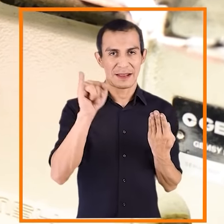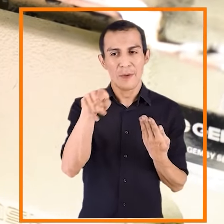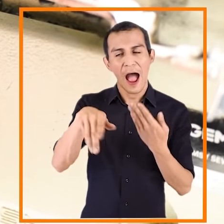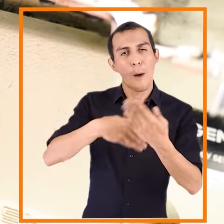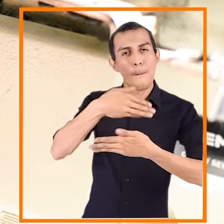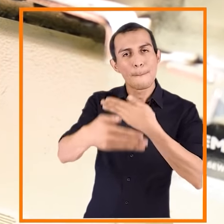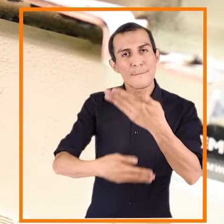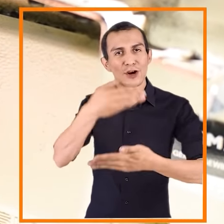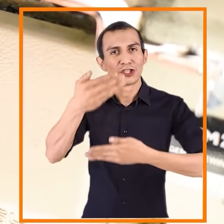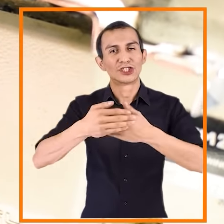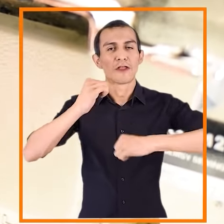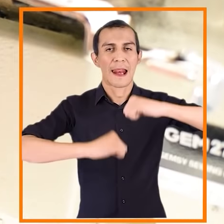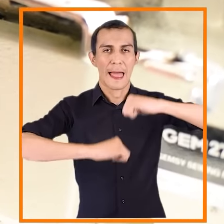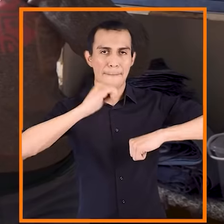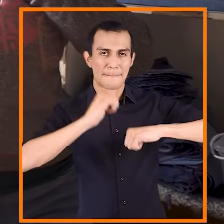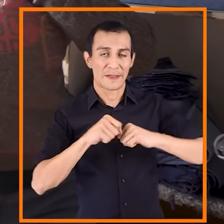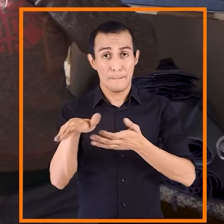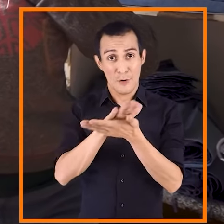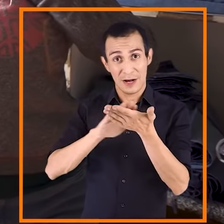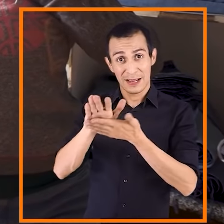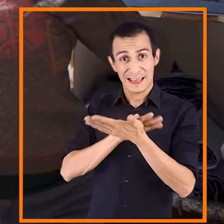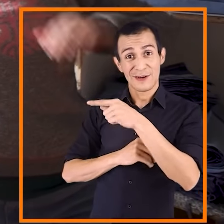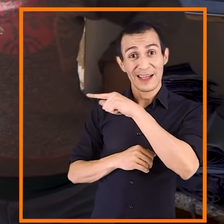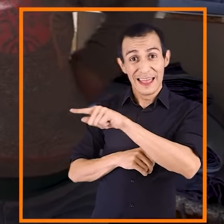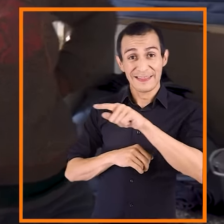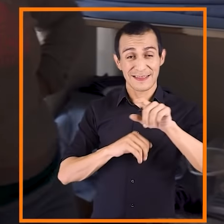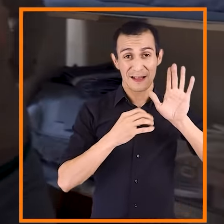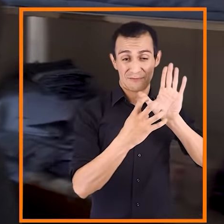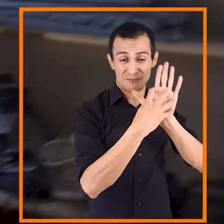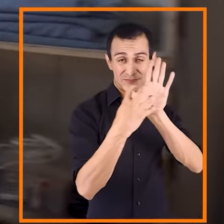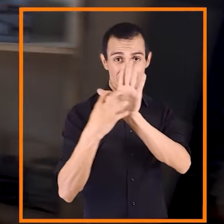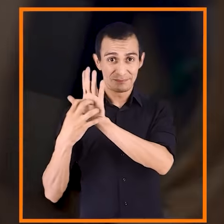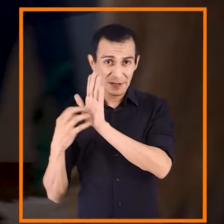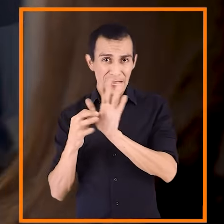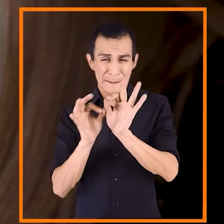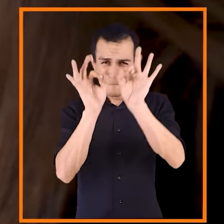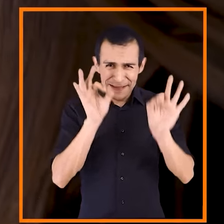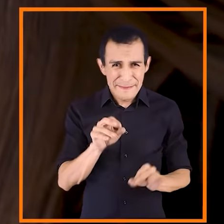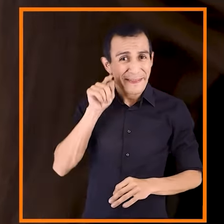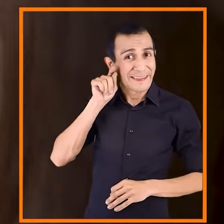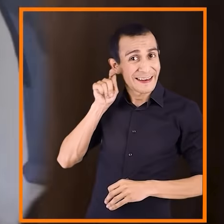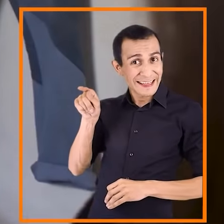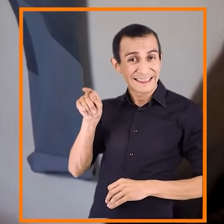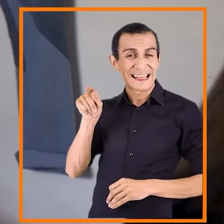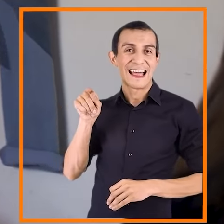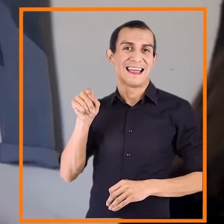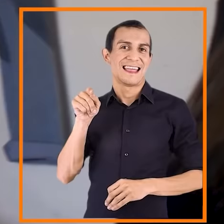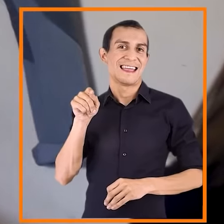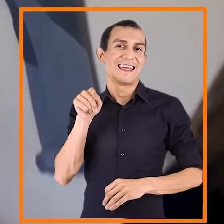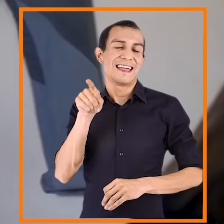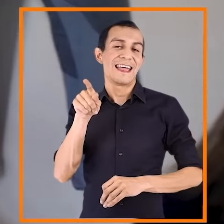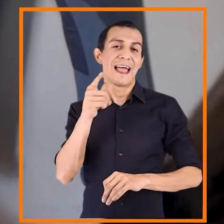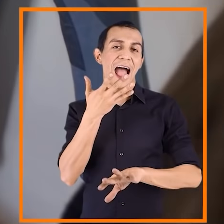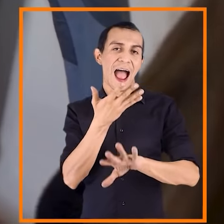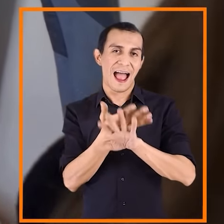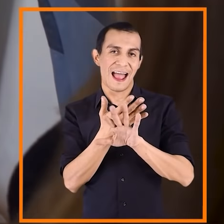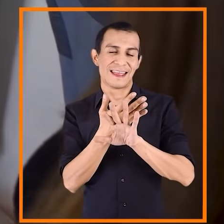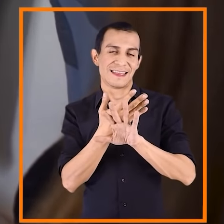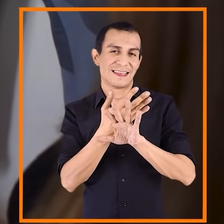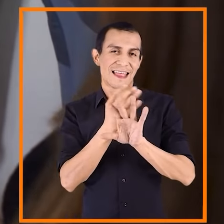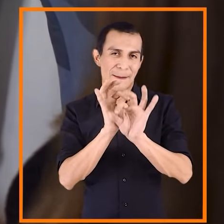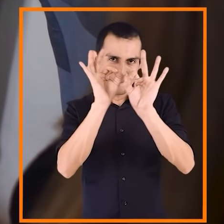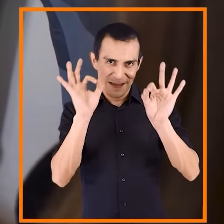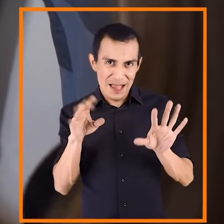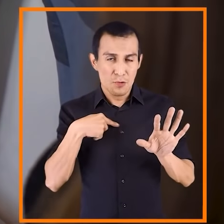ya pasamos por este proceso de las máquinas. Esto, por ejemplo, esta colección de acá, precisamente, estaba por Americanino. Por Americanino. O